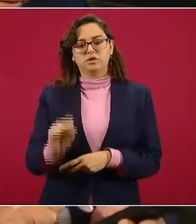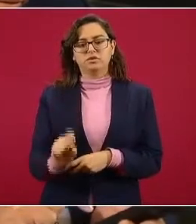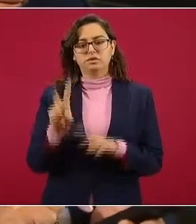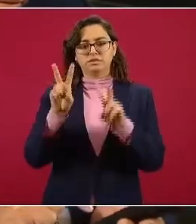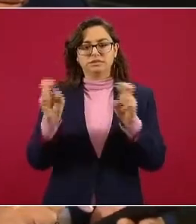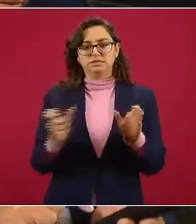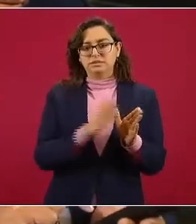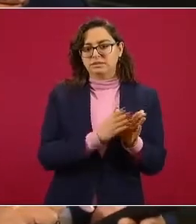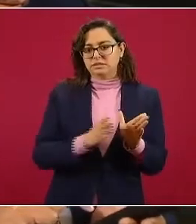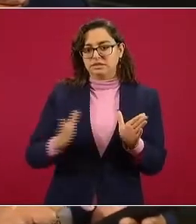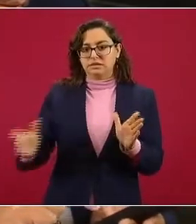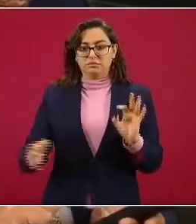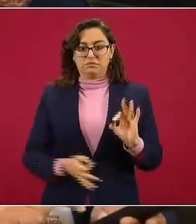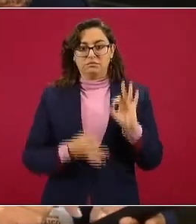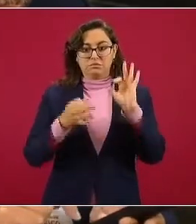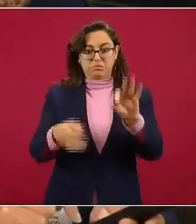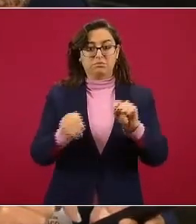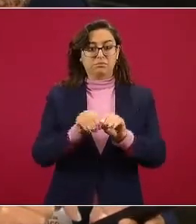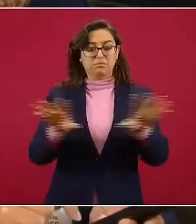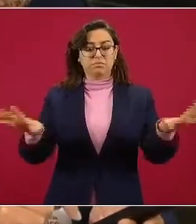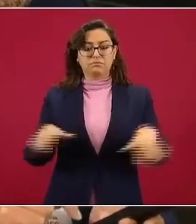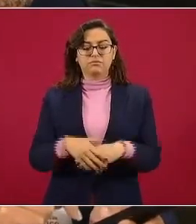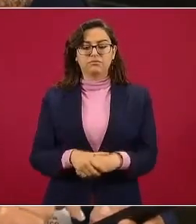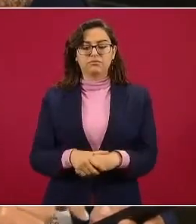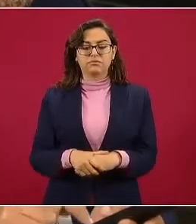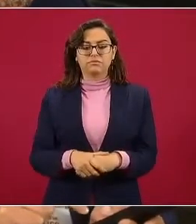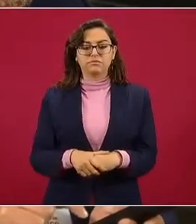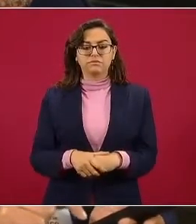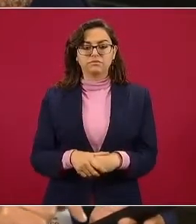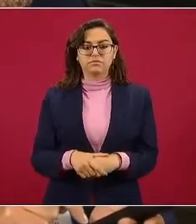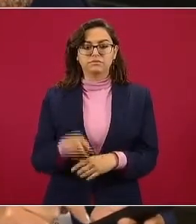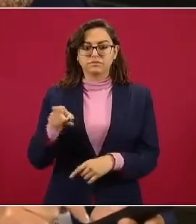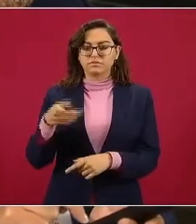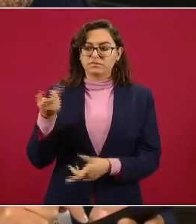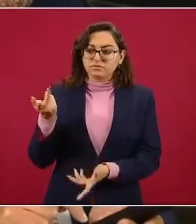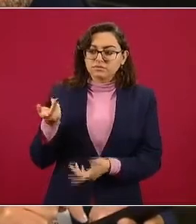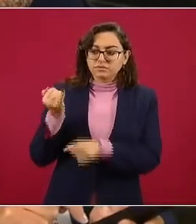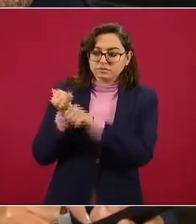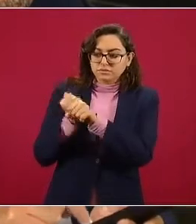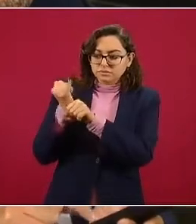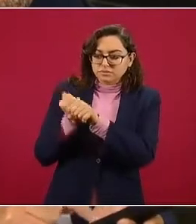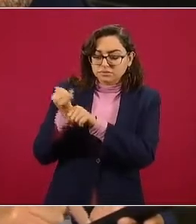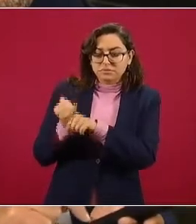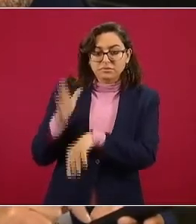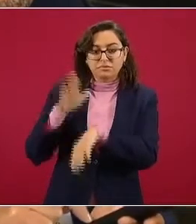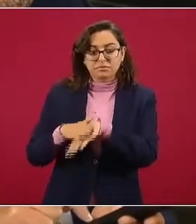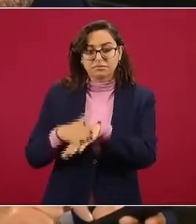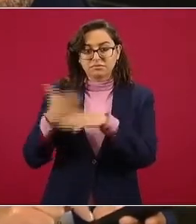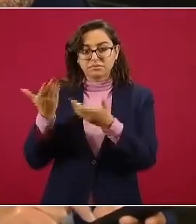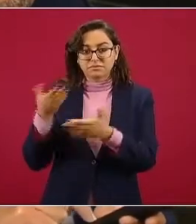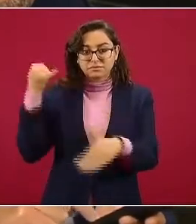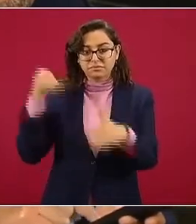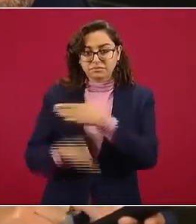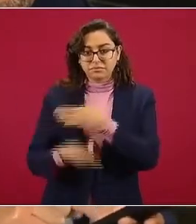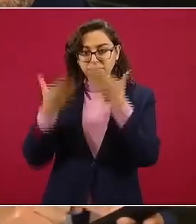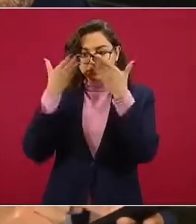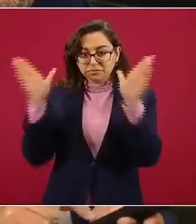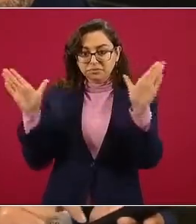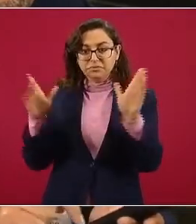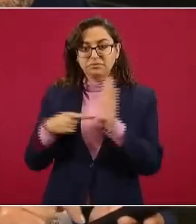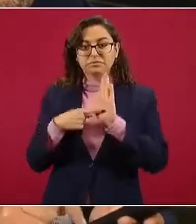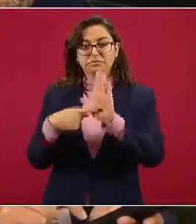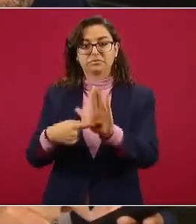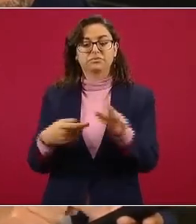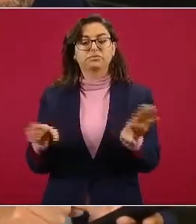ser pública, y qué tanto acceso se va a dar al seguimiento de estas investigaciones, porque algo que he sabido es que en las